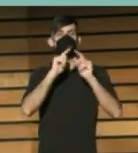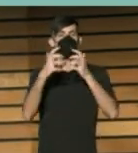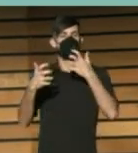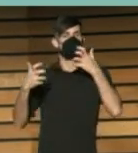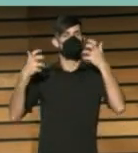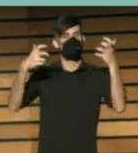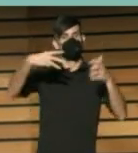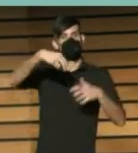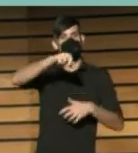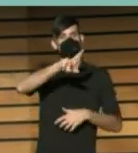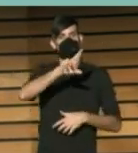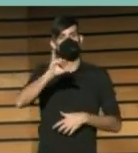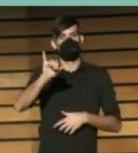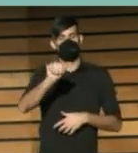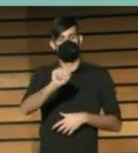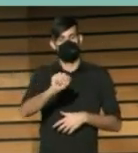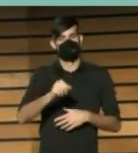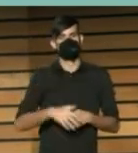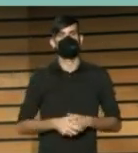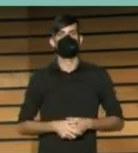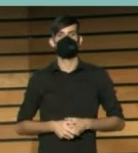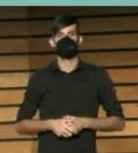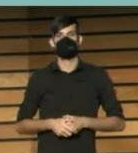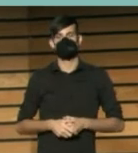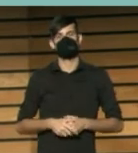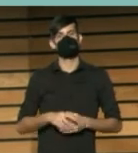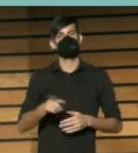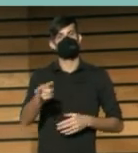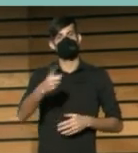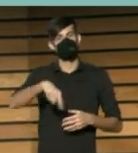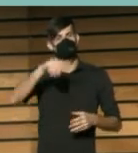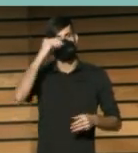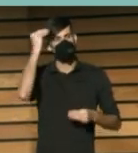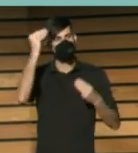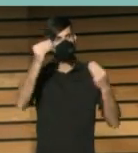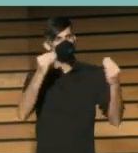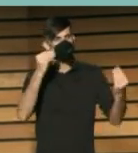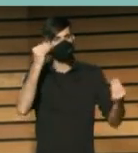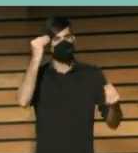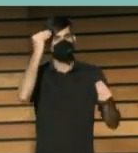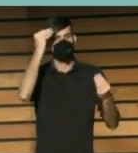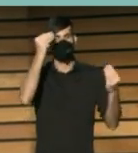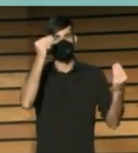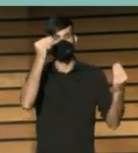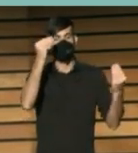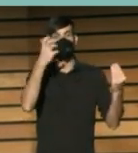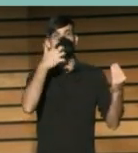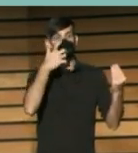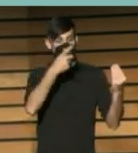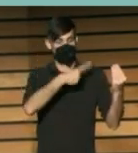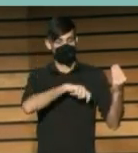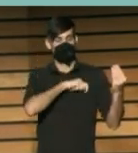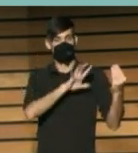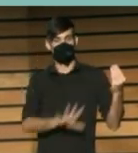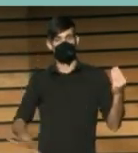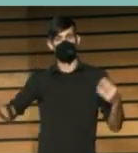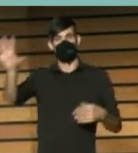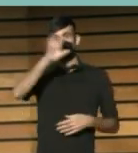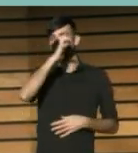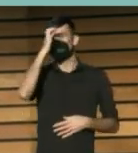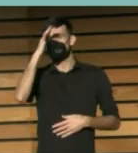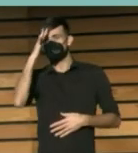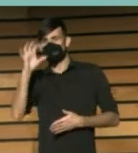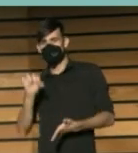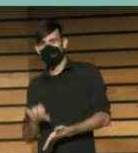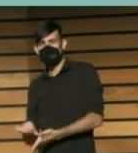María Moliner. Pensad tan solo qué sería de nuestra España si en todas las ciudades, en todos